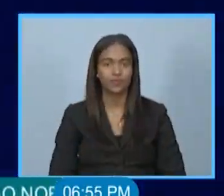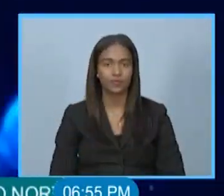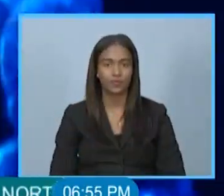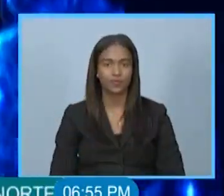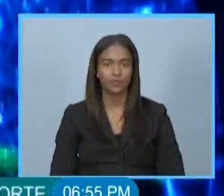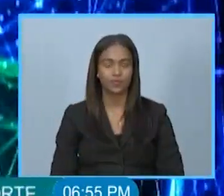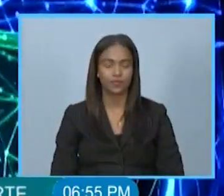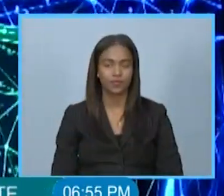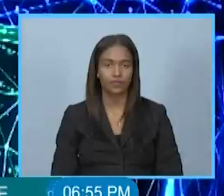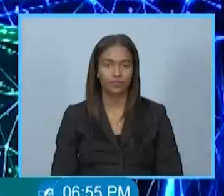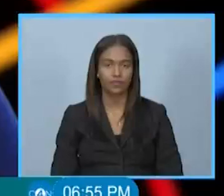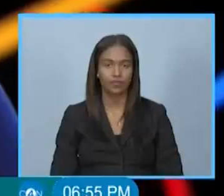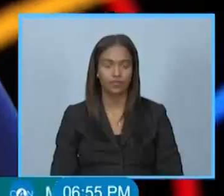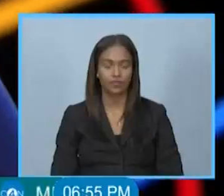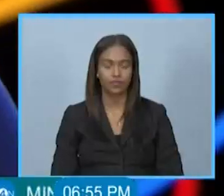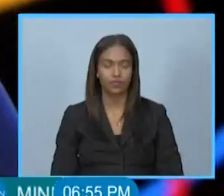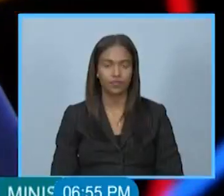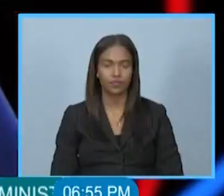de noticias